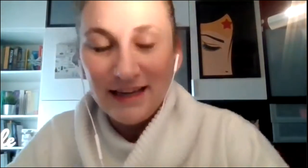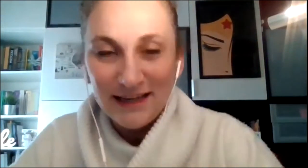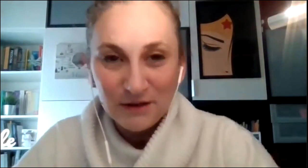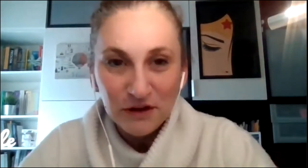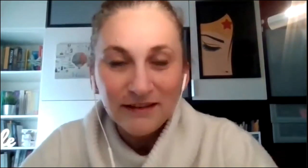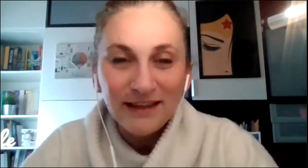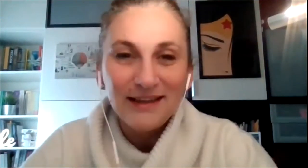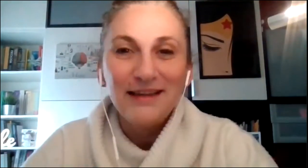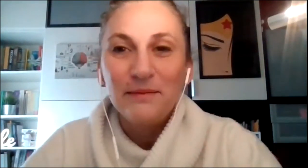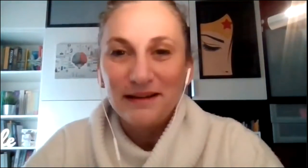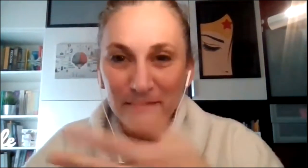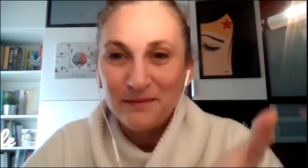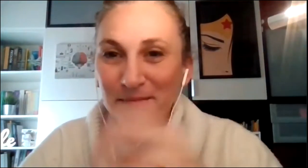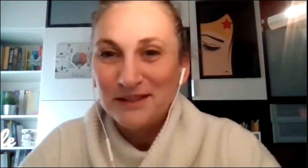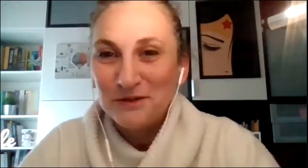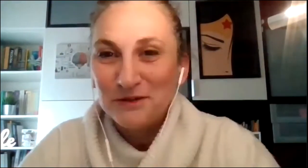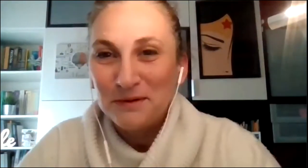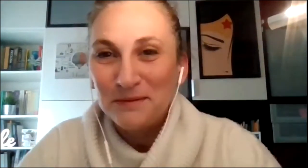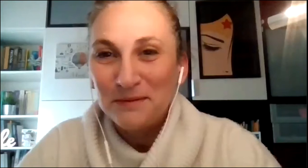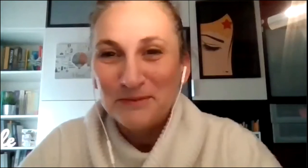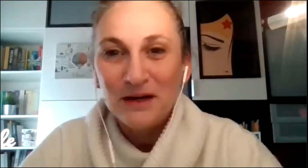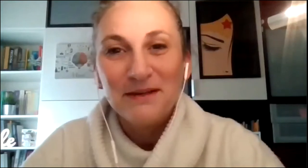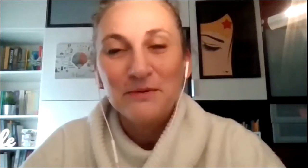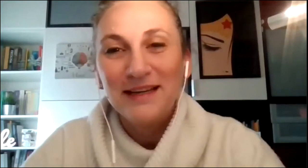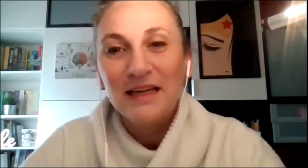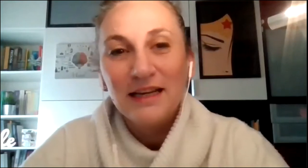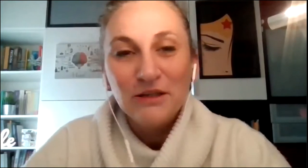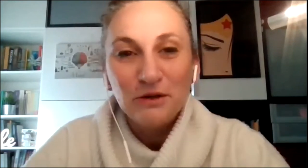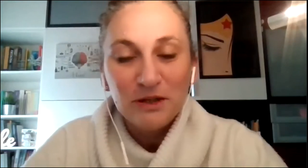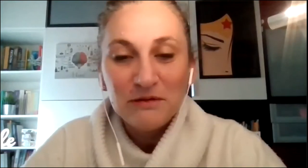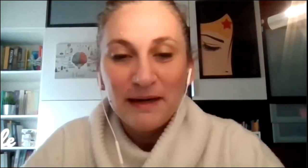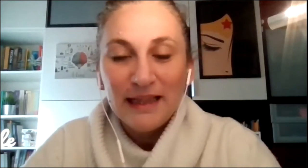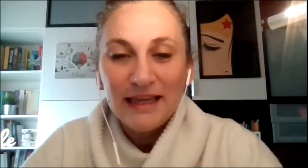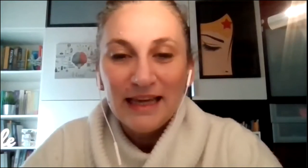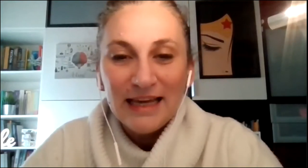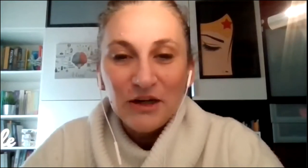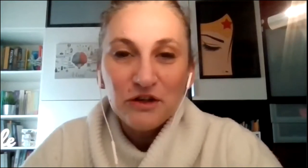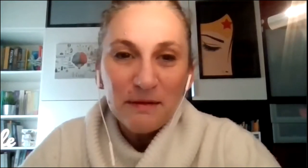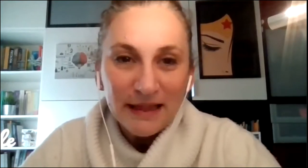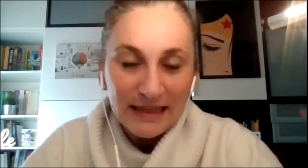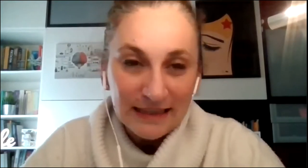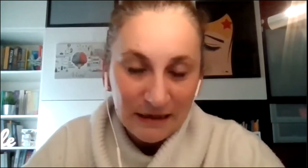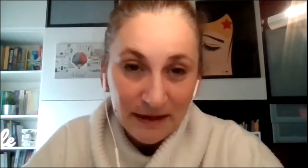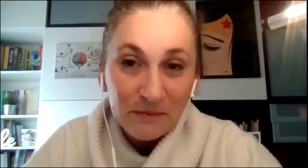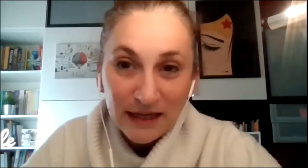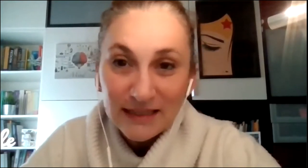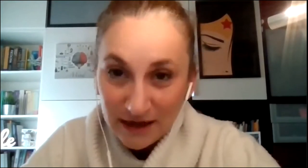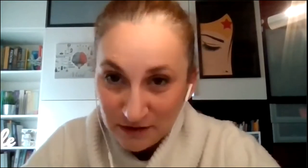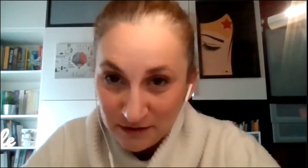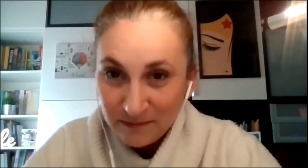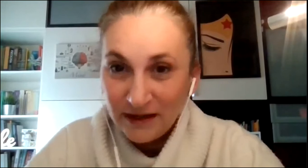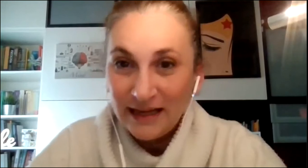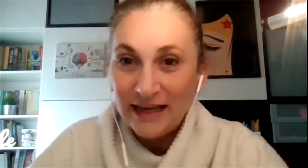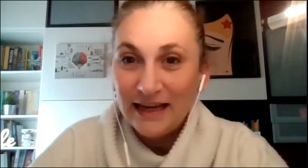conocida que es docente y hablaba, pues estuvo hablando en un programa sobre los patios y me parece, no solo me parece interesante, es que me parece muy